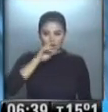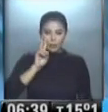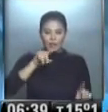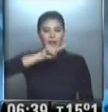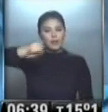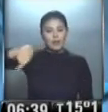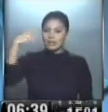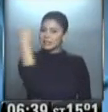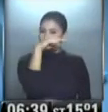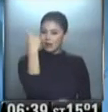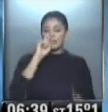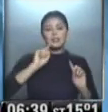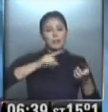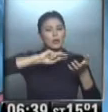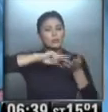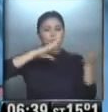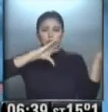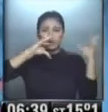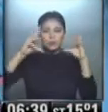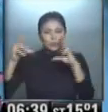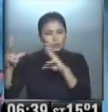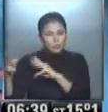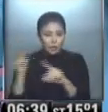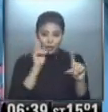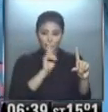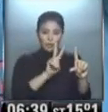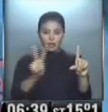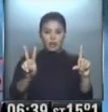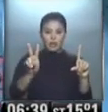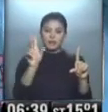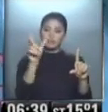originando mucha nubosidad, aislada, dispersa. Fíjense,